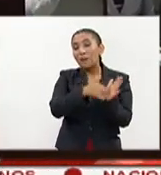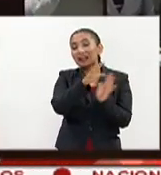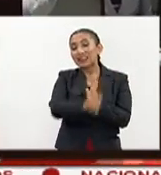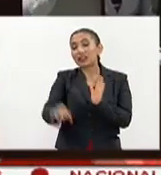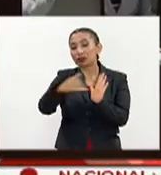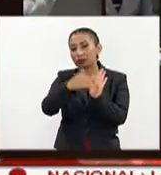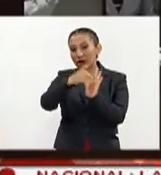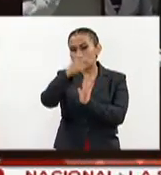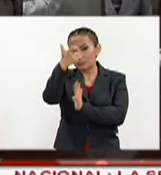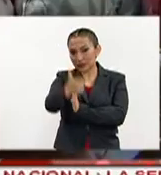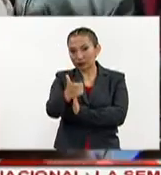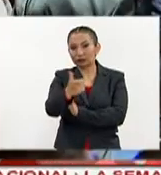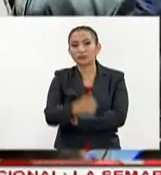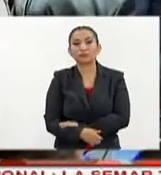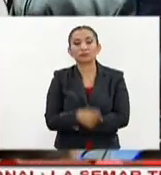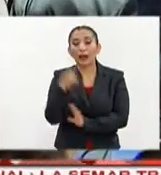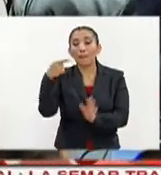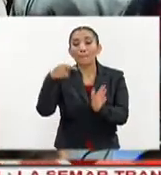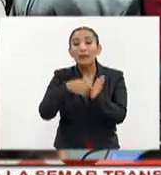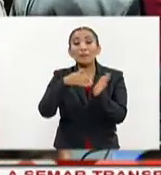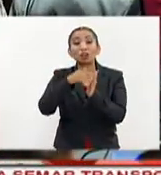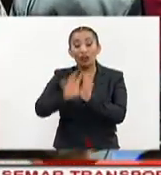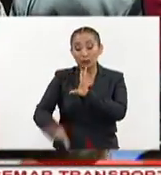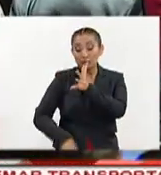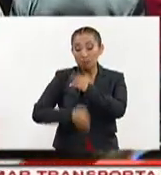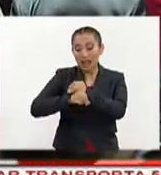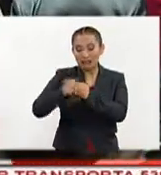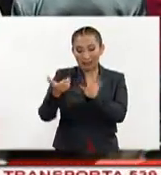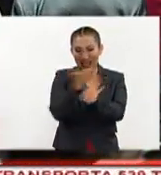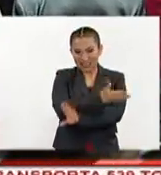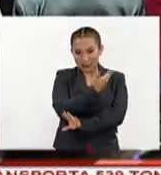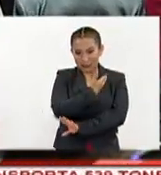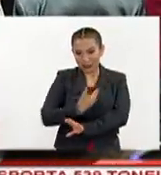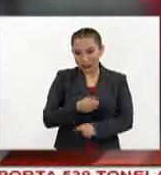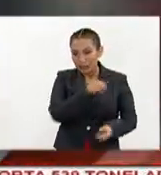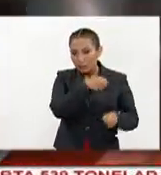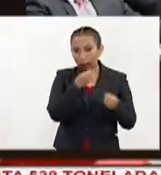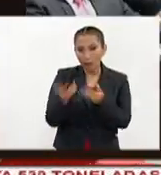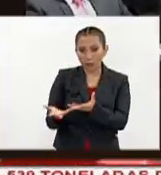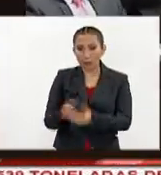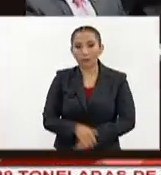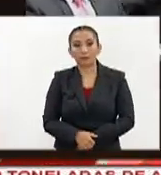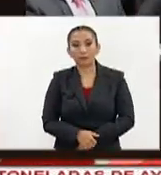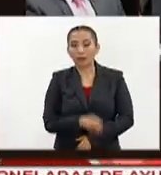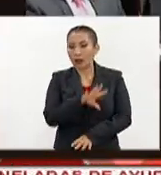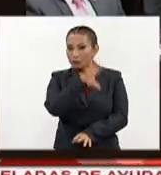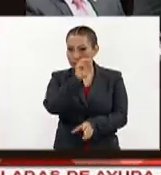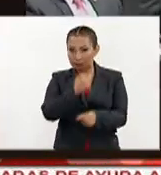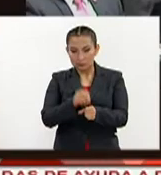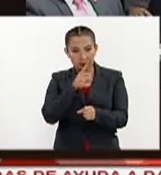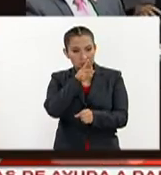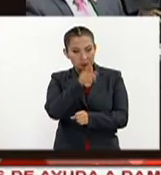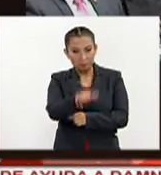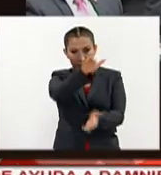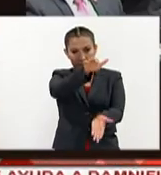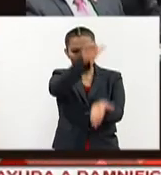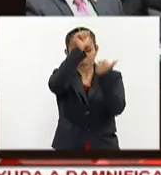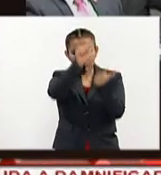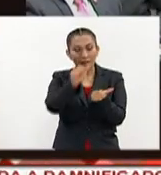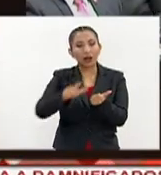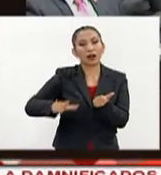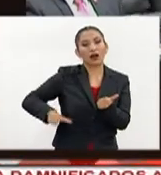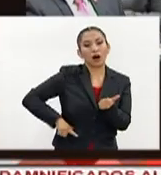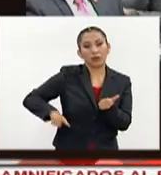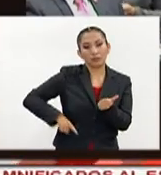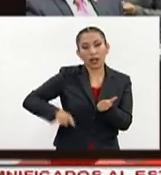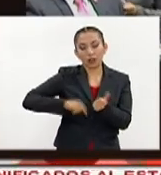5.500 millones de pesos, 1.000 millones más a lo propuesto por el Ejecutivo. En consecuencia, la recaudación federal